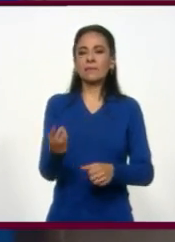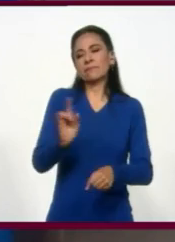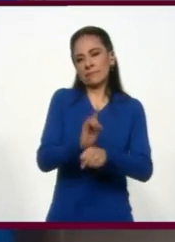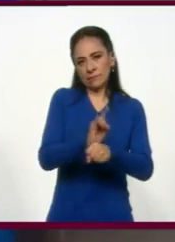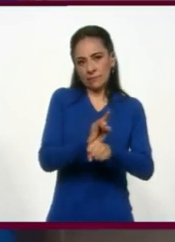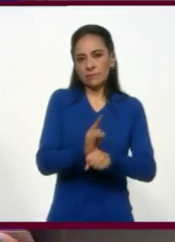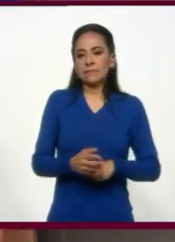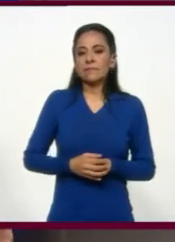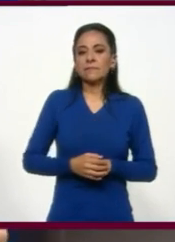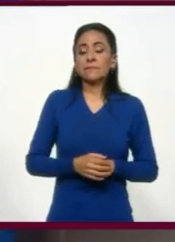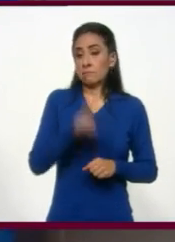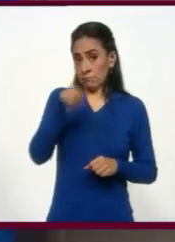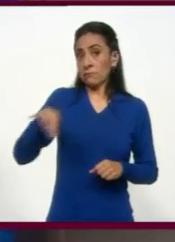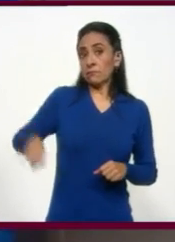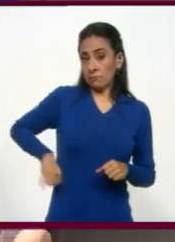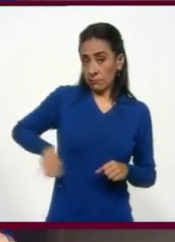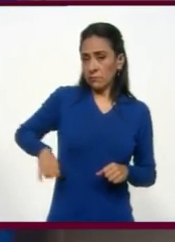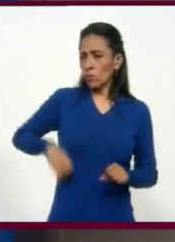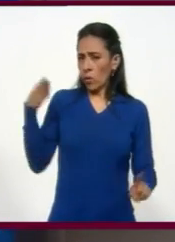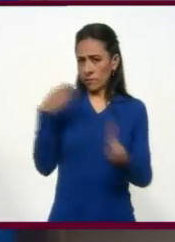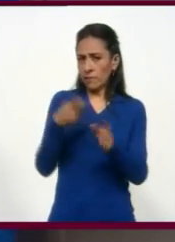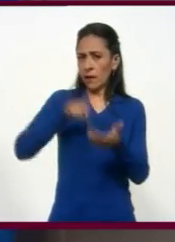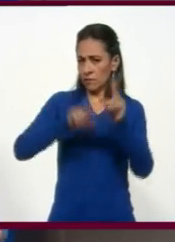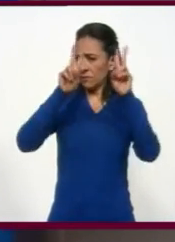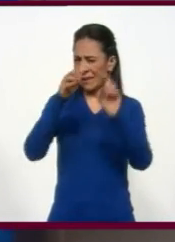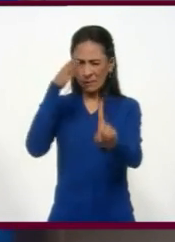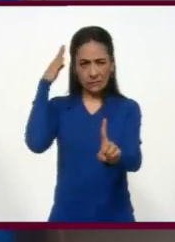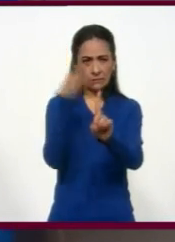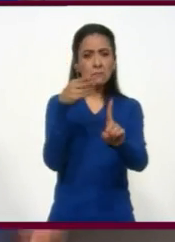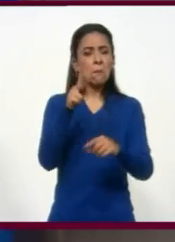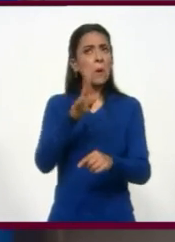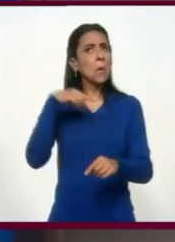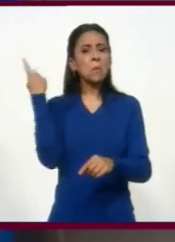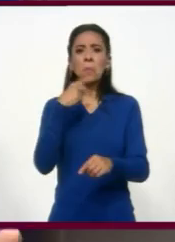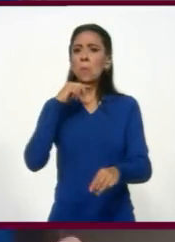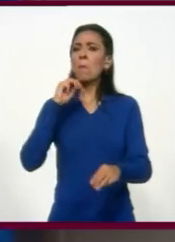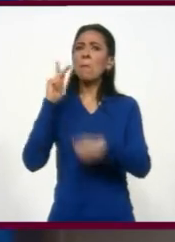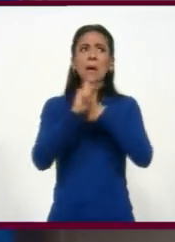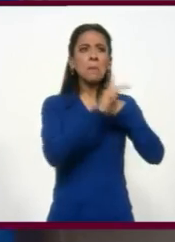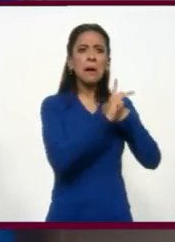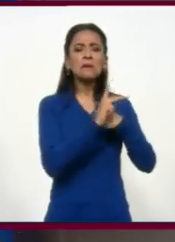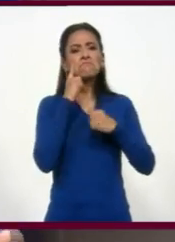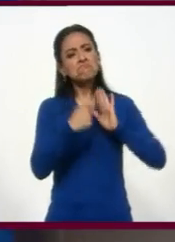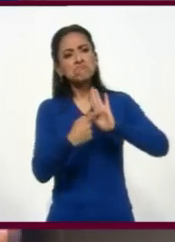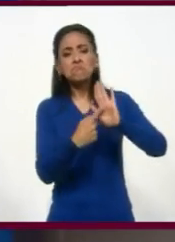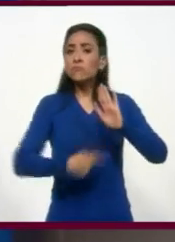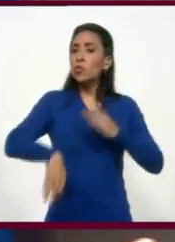es interesante que aunque tiene un contexto específico la han entendido en todos los países donde la hemos presentado